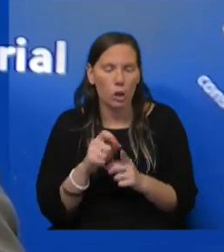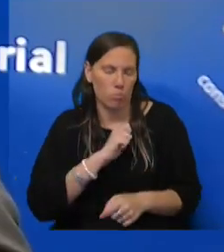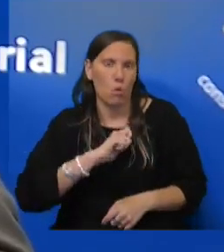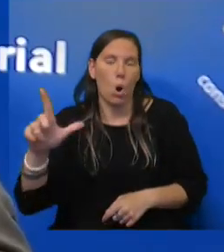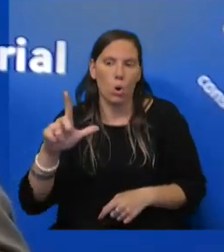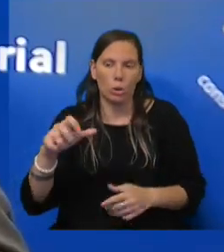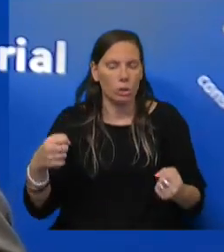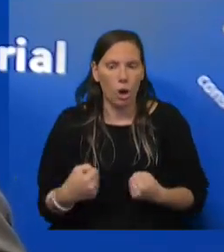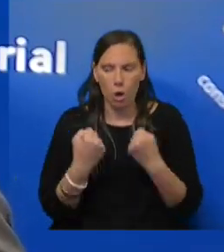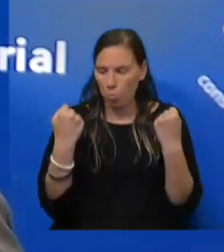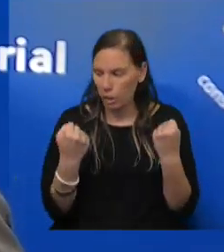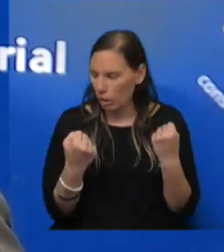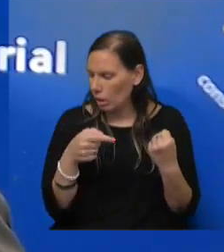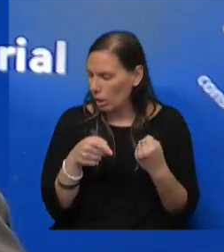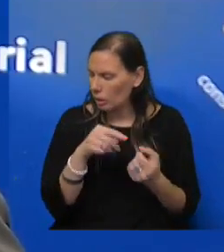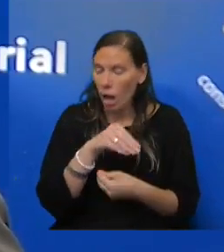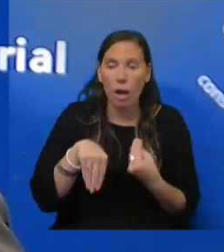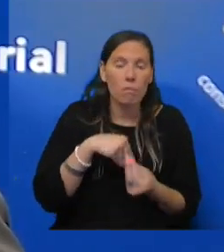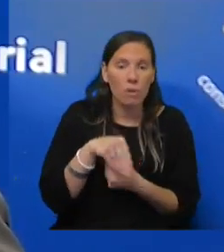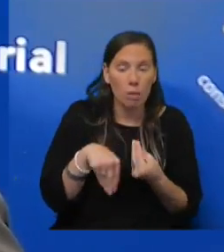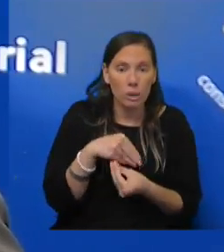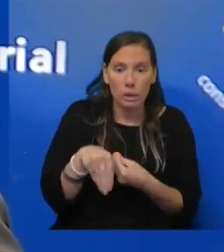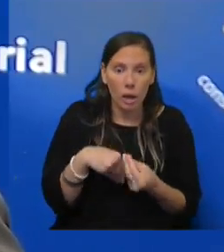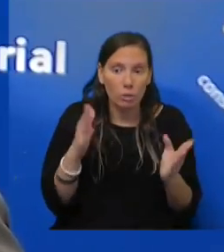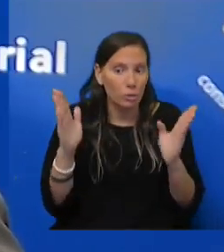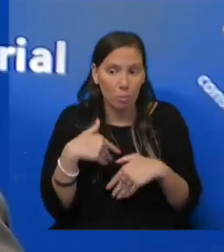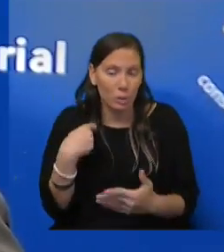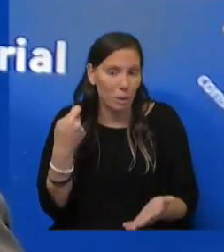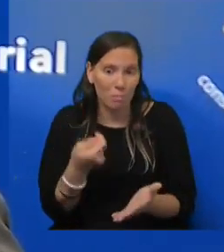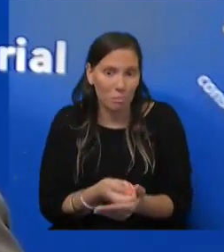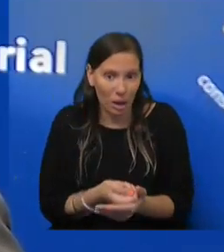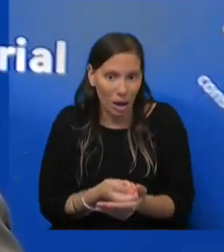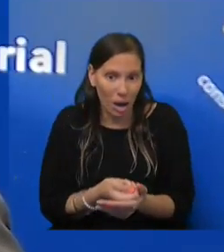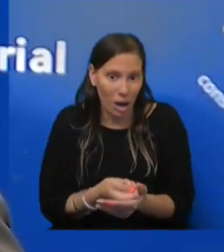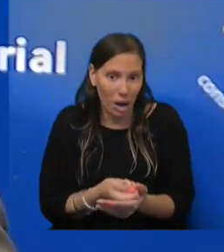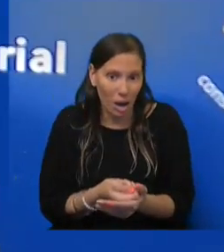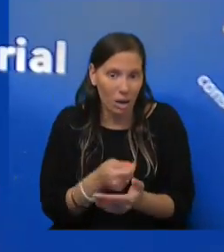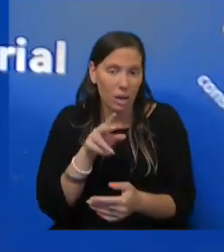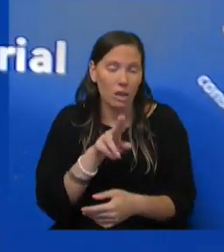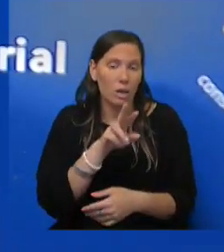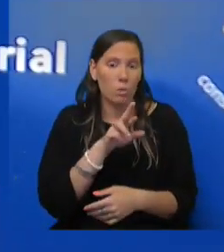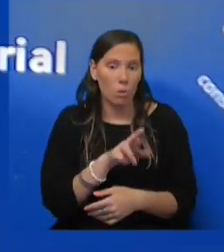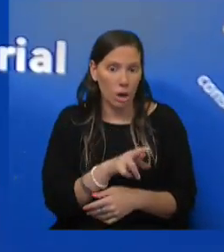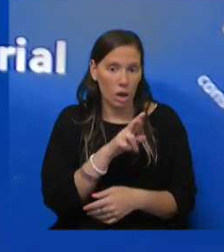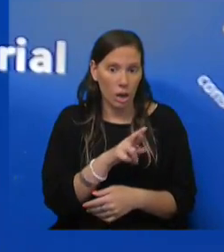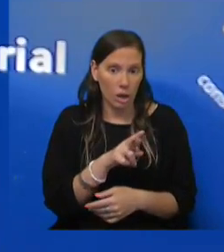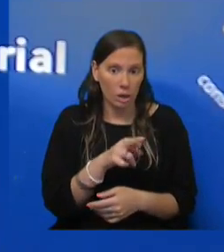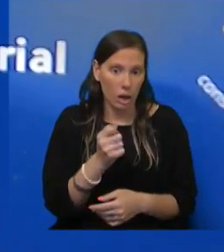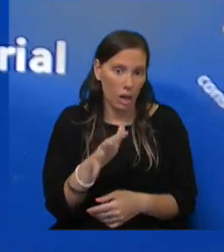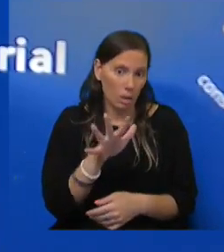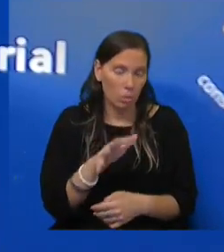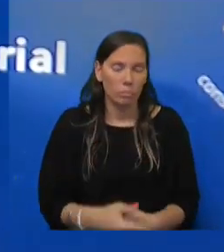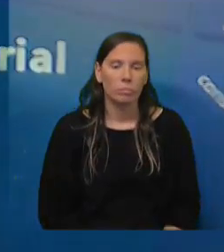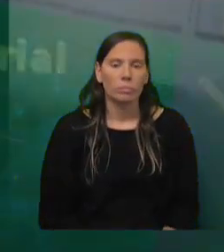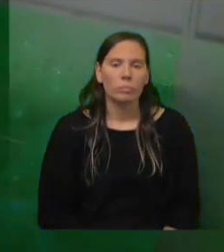otro y y todas estas familias quedaron allí que no podían pagar su en unidades reajustables la deuda que habían